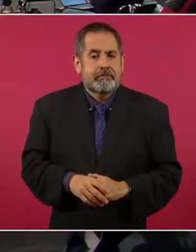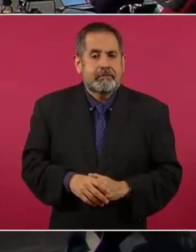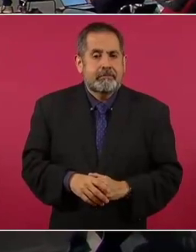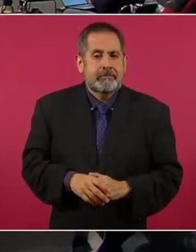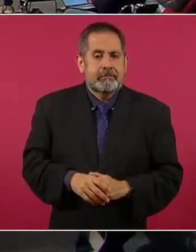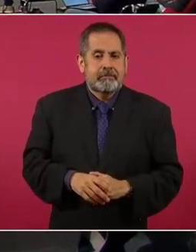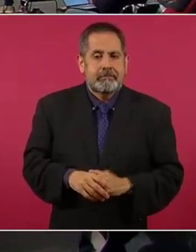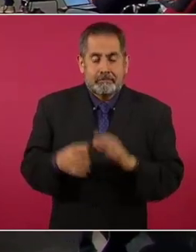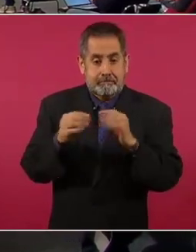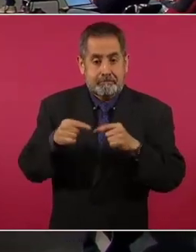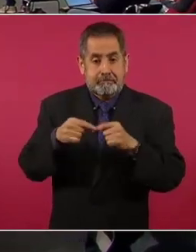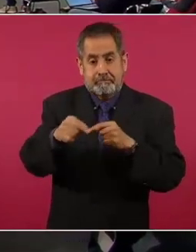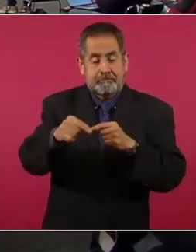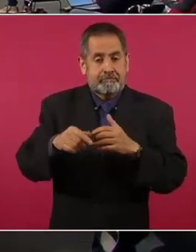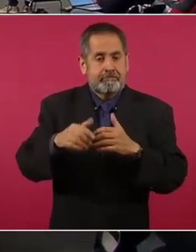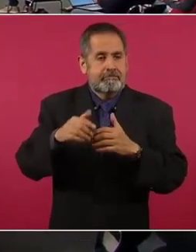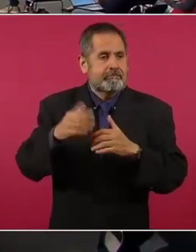ahora que sacaron